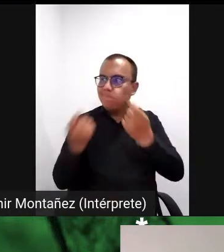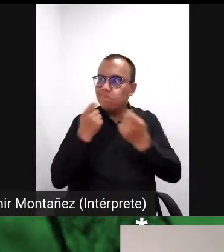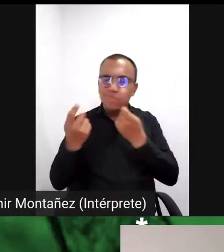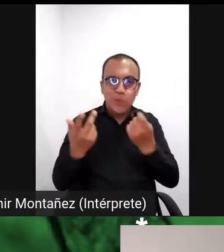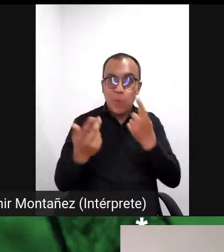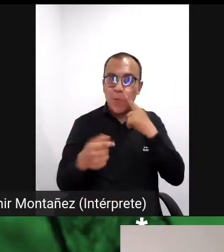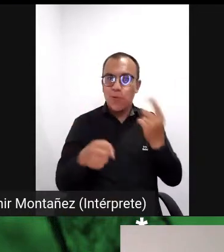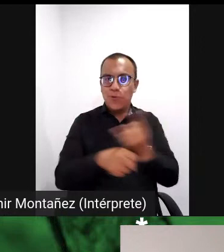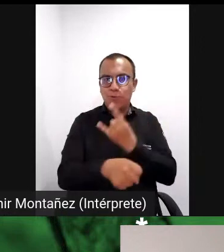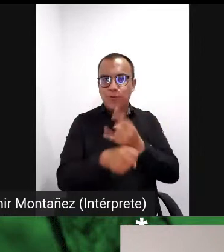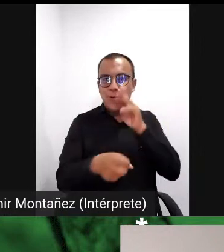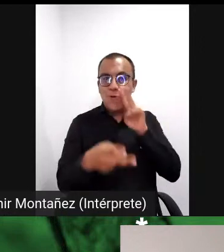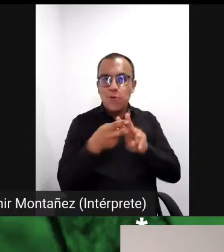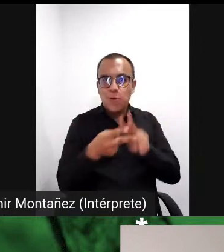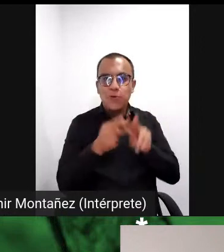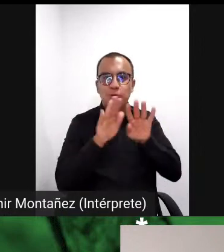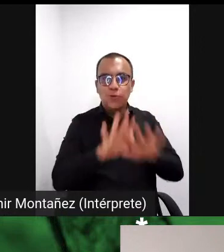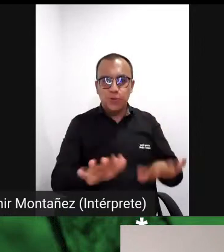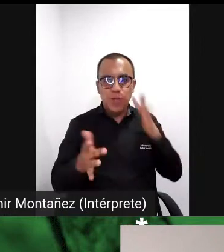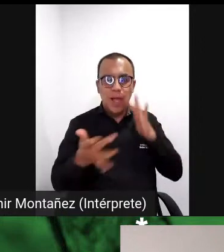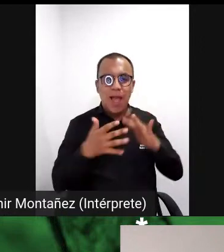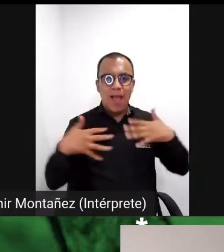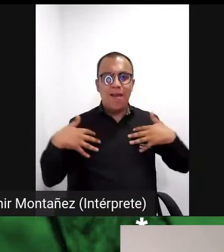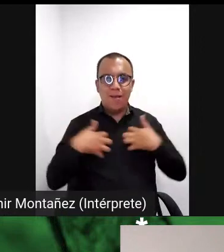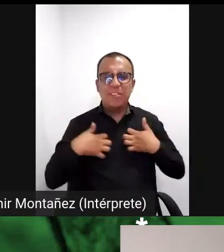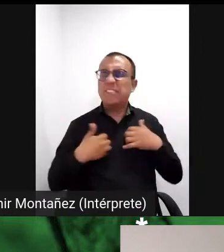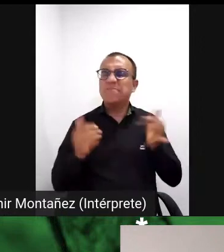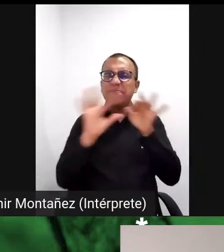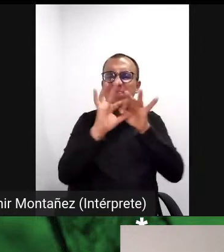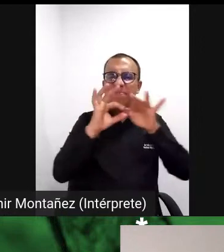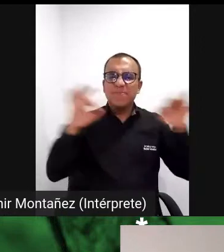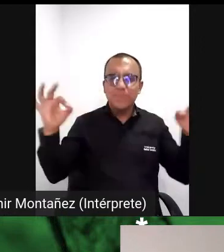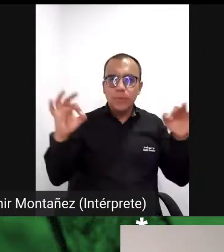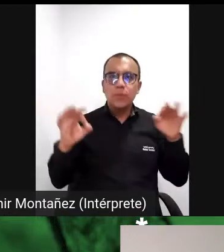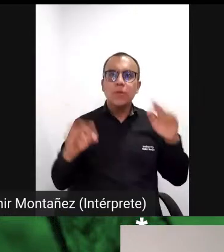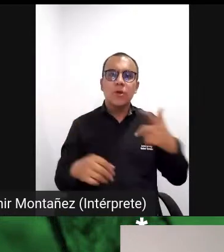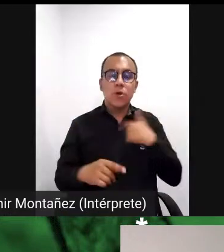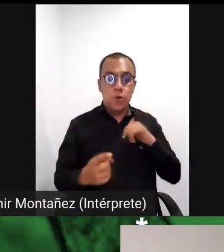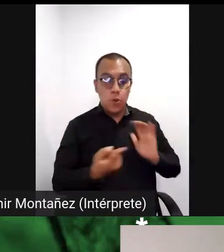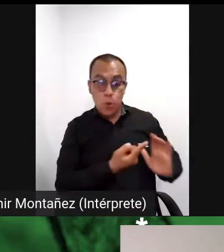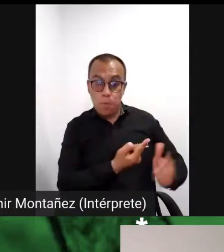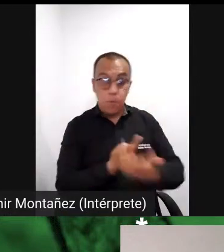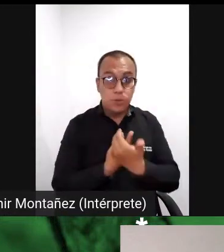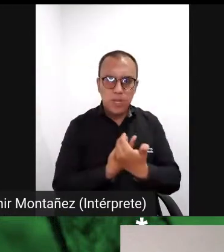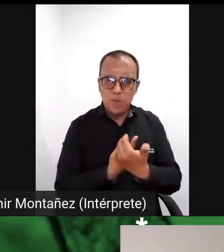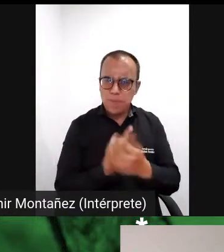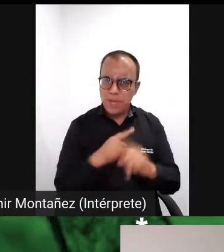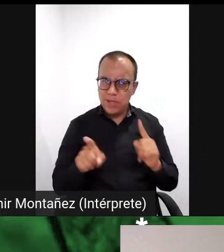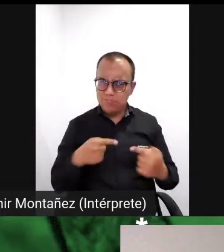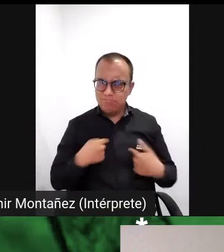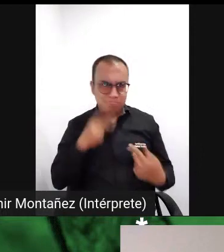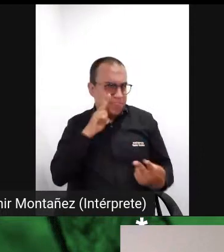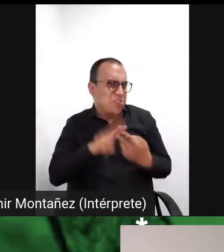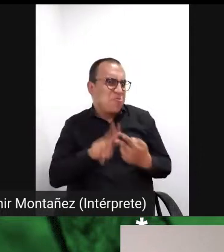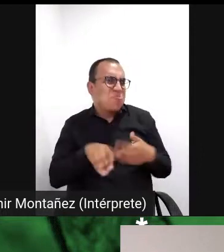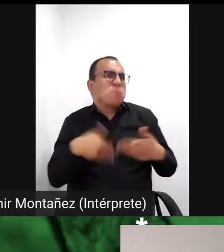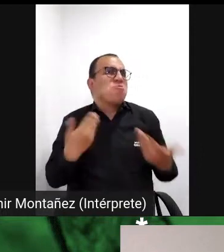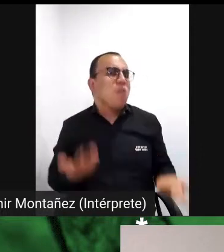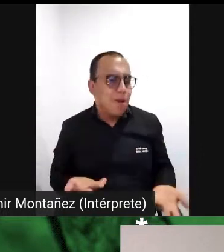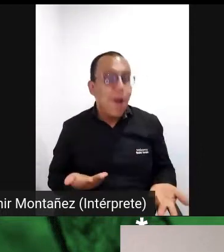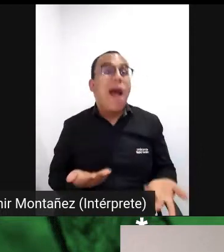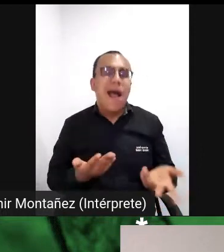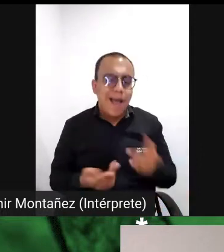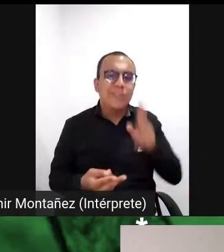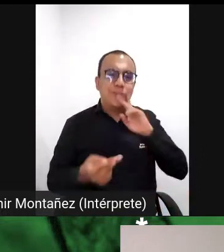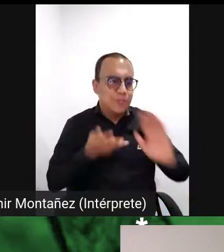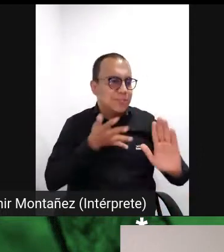dar a conocer la fauna, ¿no? Nosotros tenemos como este lema de no protejo lo que no conozco, ¿no? Entonces era como le mostramos a los